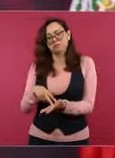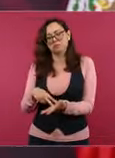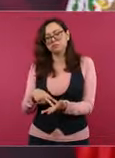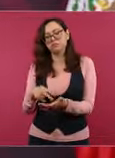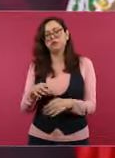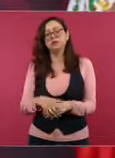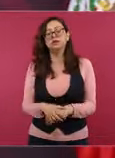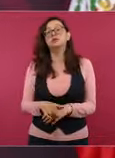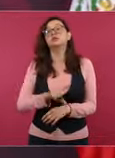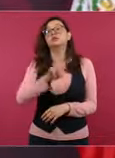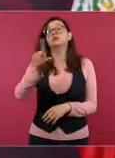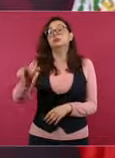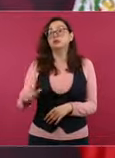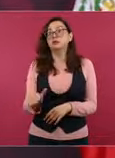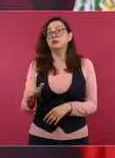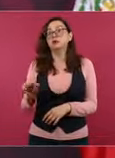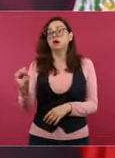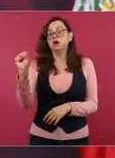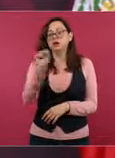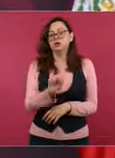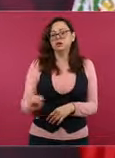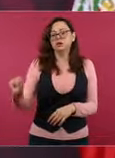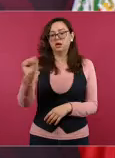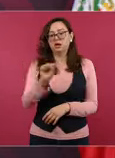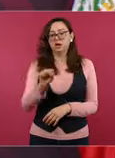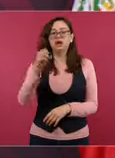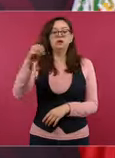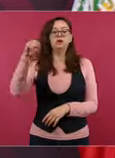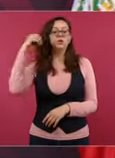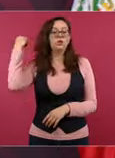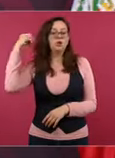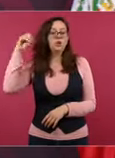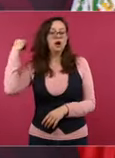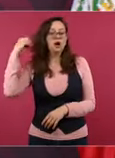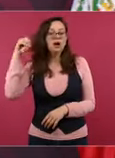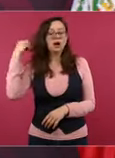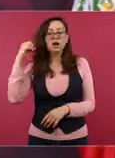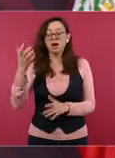evaluamos caminos artesanales en Oaxaca,